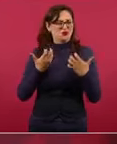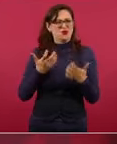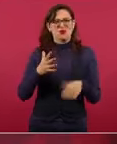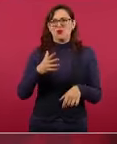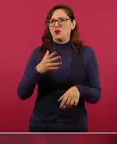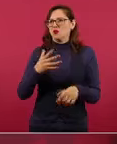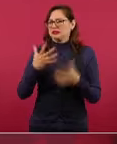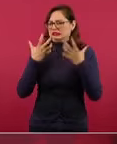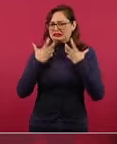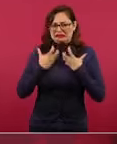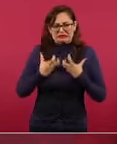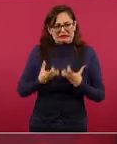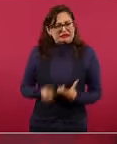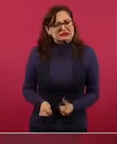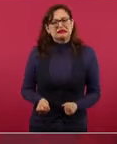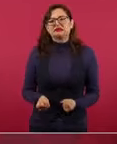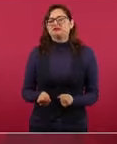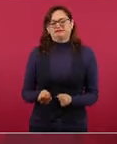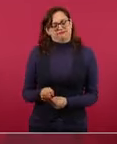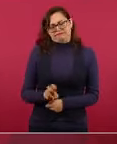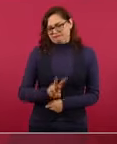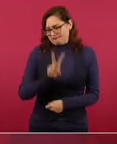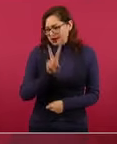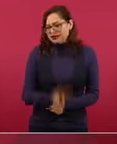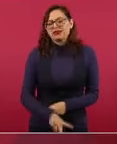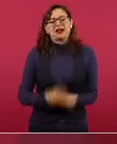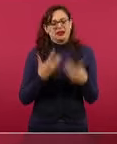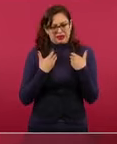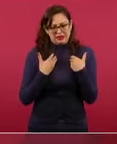y yo lo comprendo pero